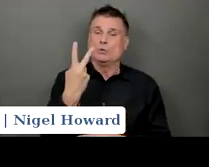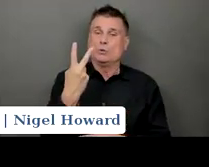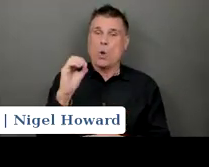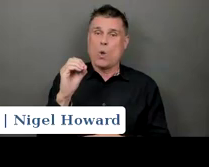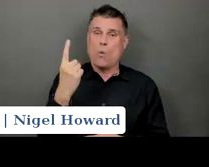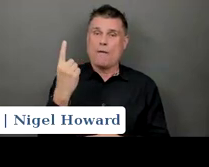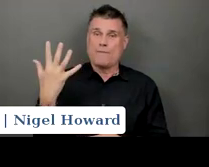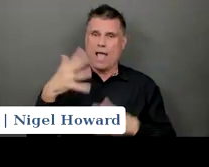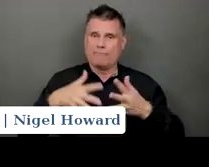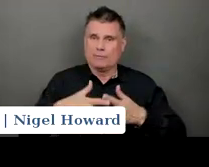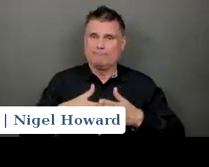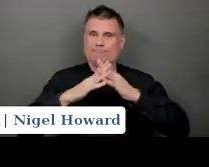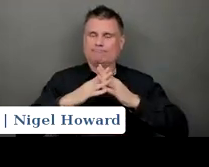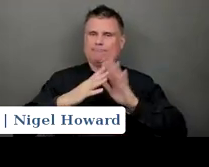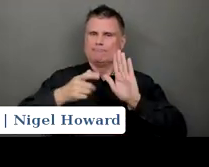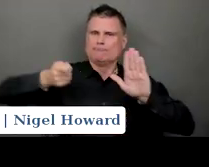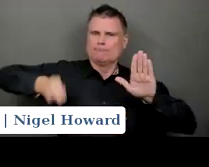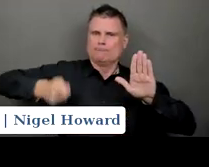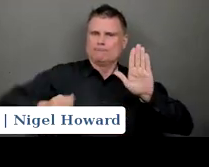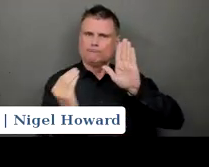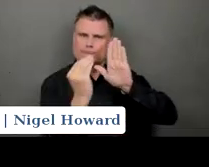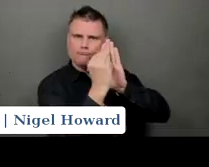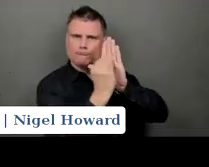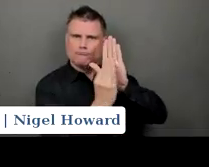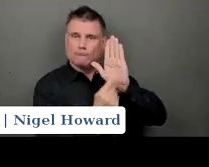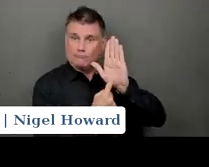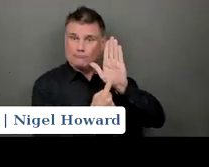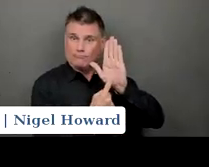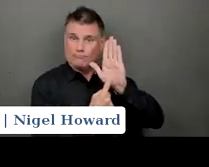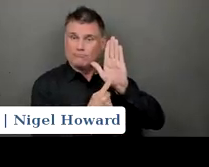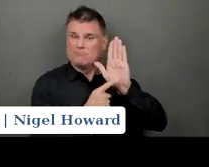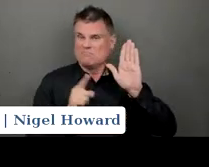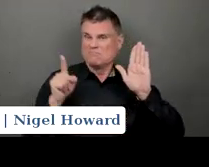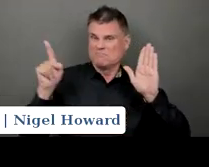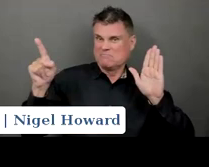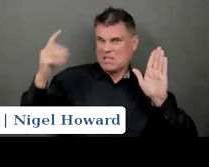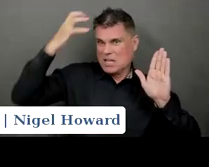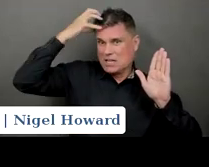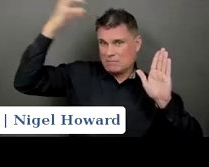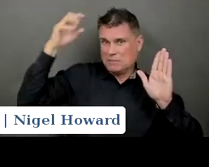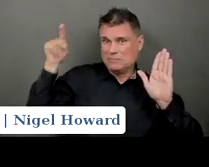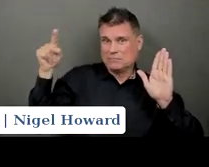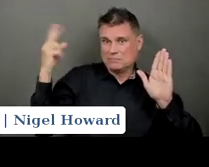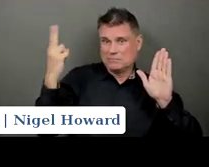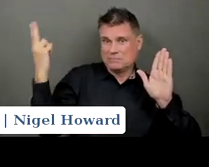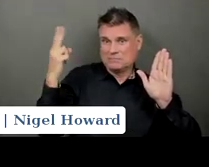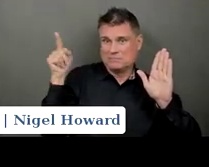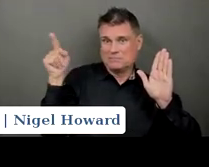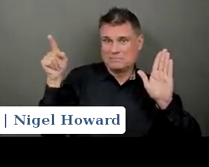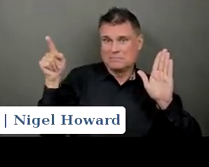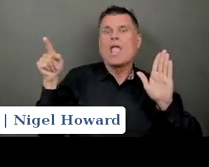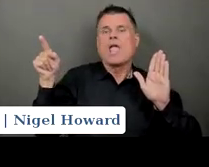de esta ley, haber abarcado a más de 9 instituciones públicas estatales, entre ellas ministerios y organismos,